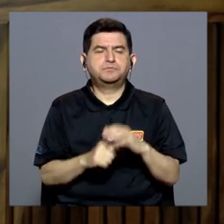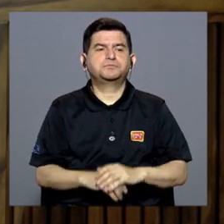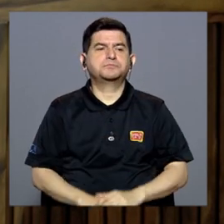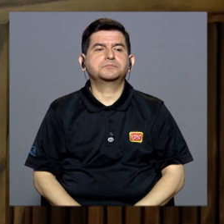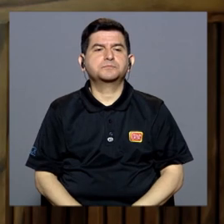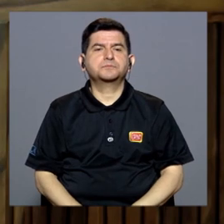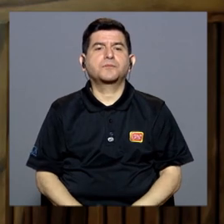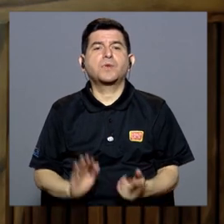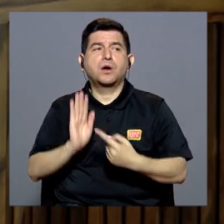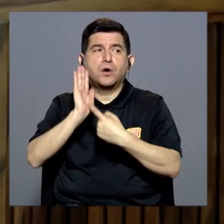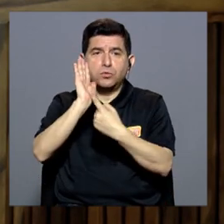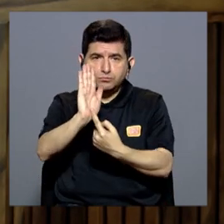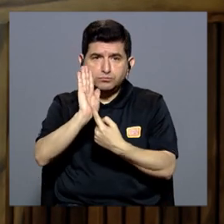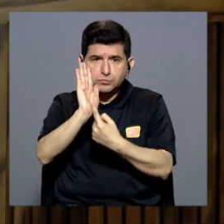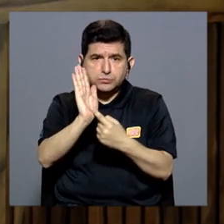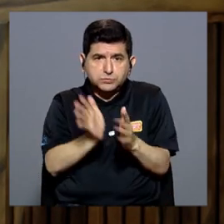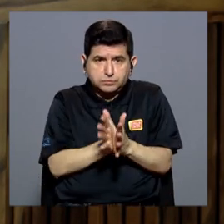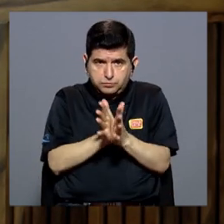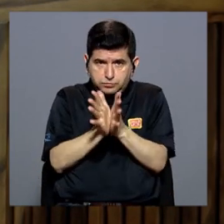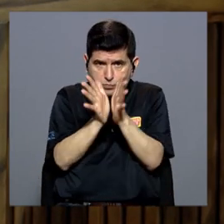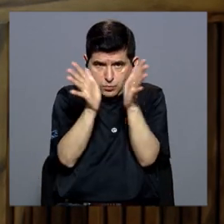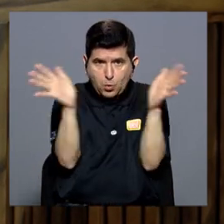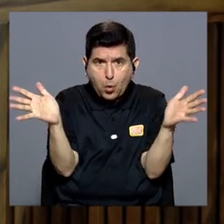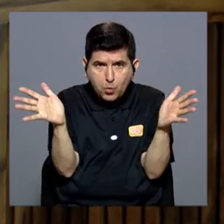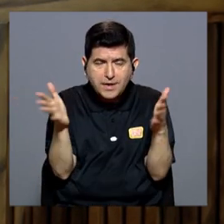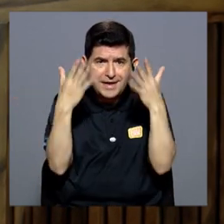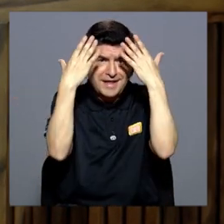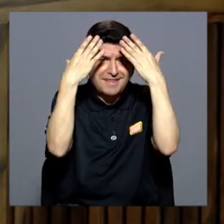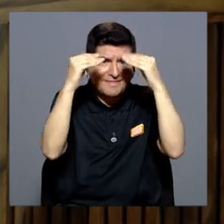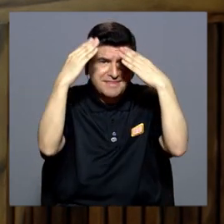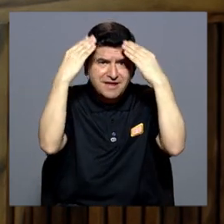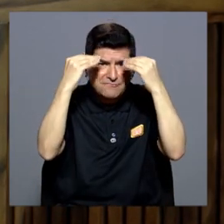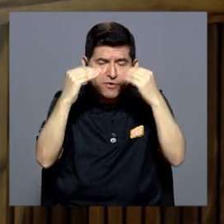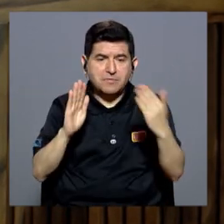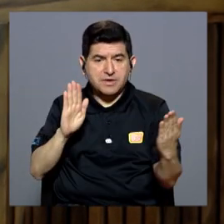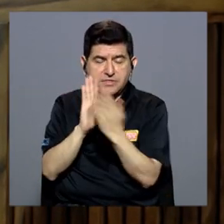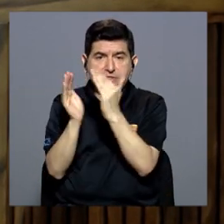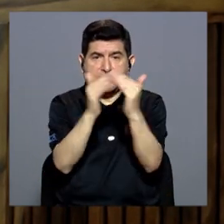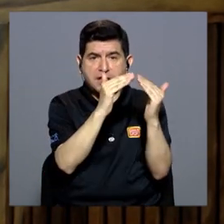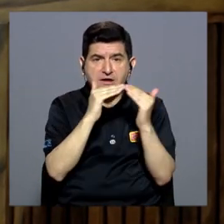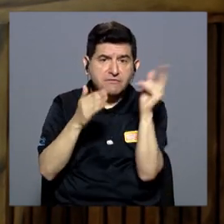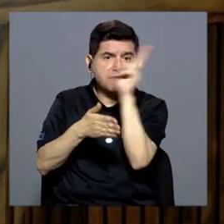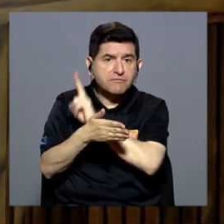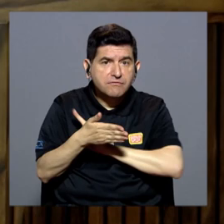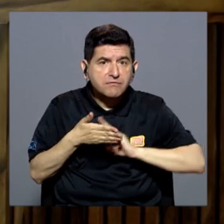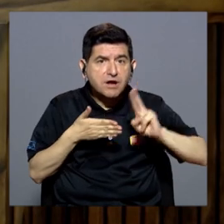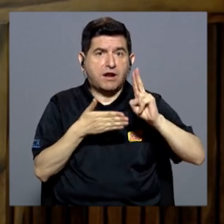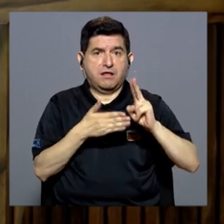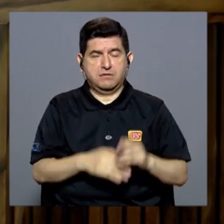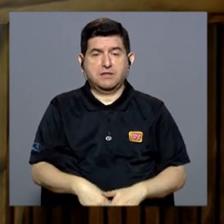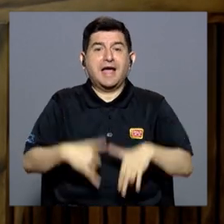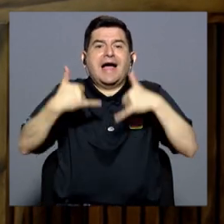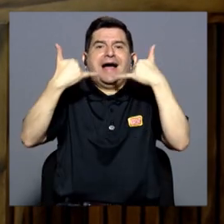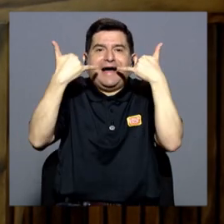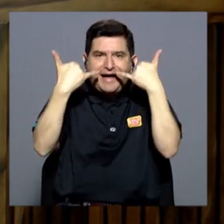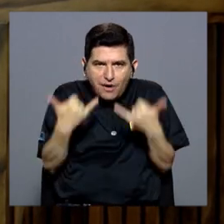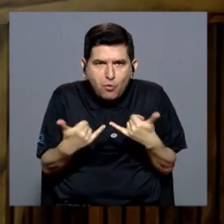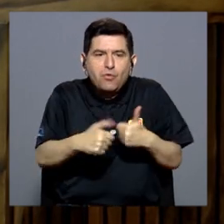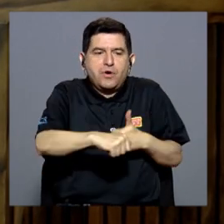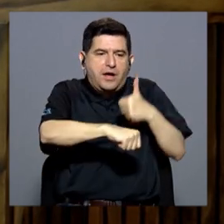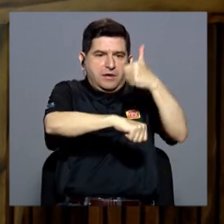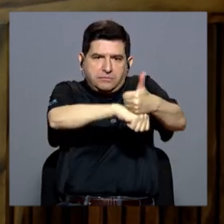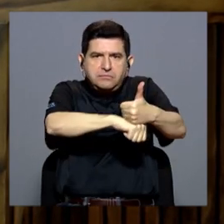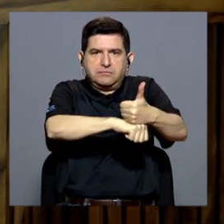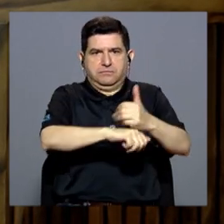La presentación pública de un informe ante la comunidad universitaria, tal y como ahora está